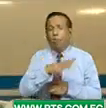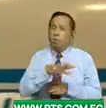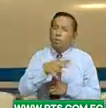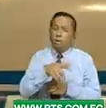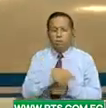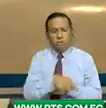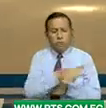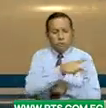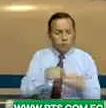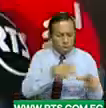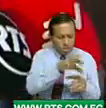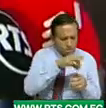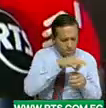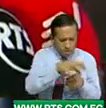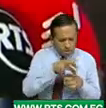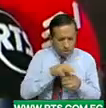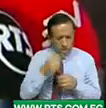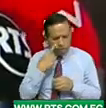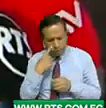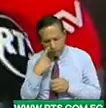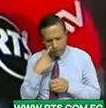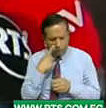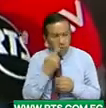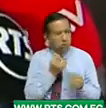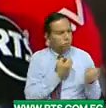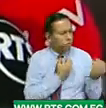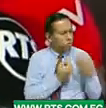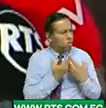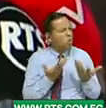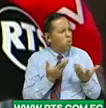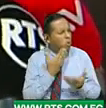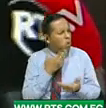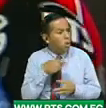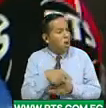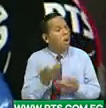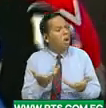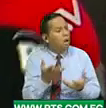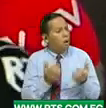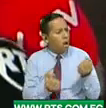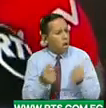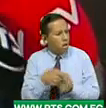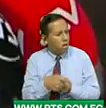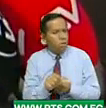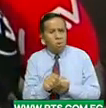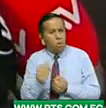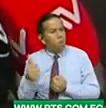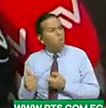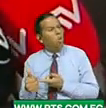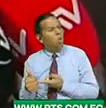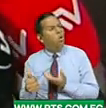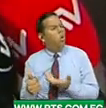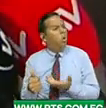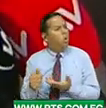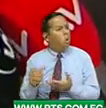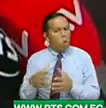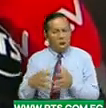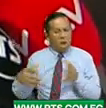lugar. De acuerdo a las pequeñas características que nos dieron, que estaba en un vehículo tipo Jeep, al parecer